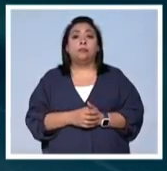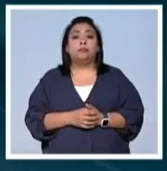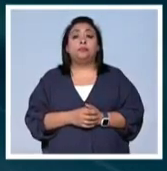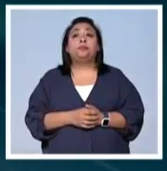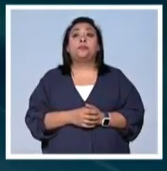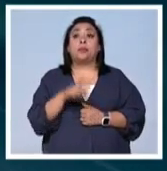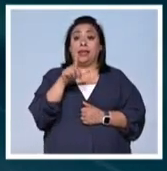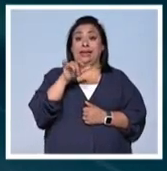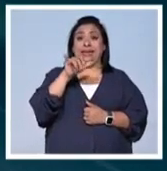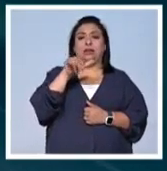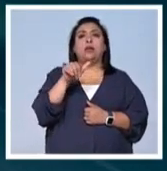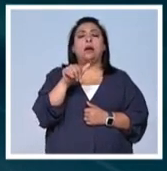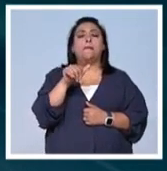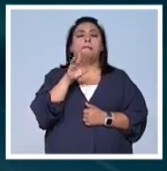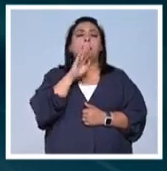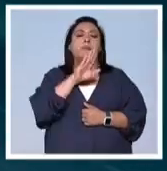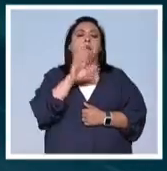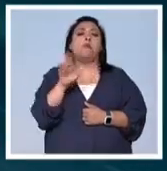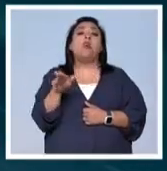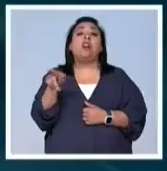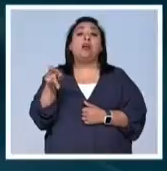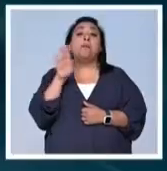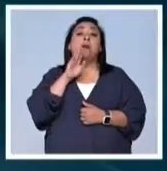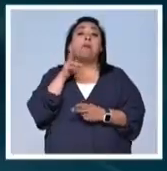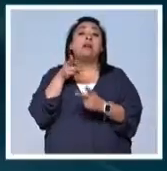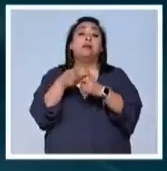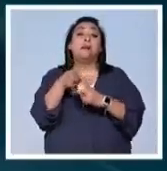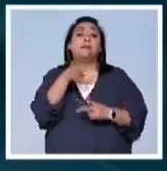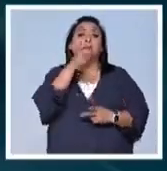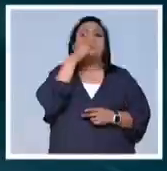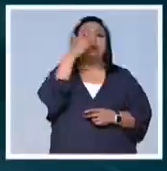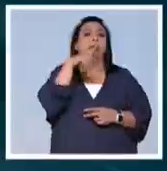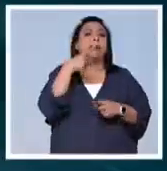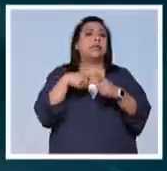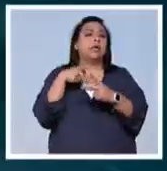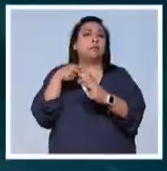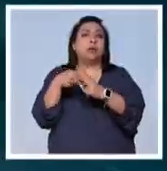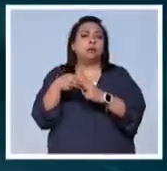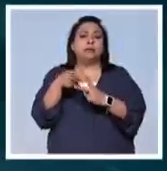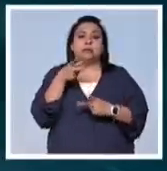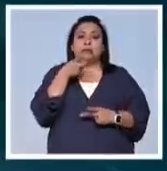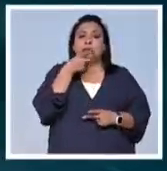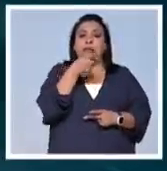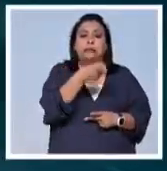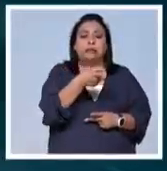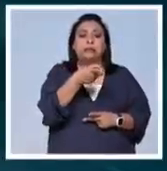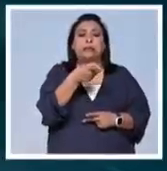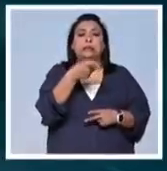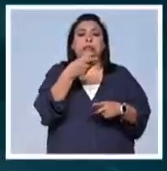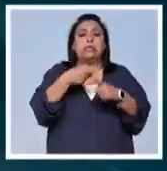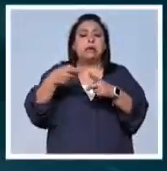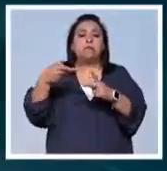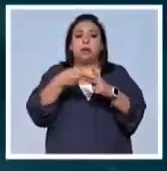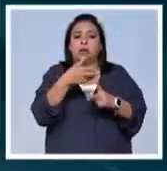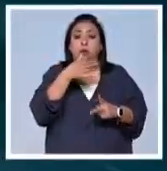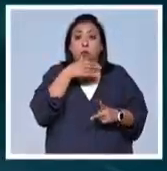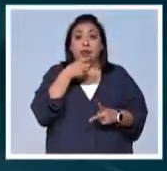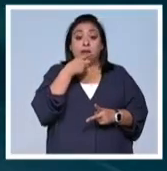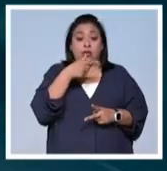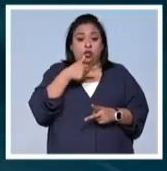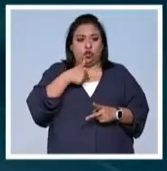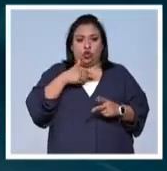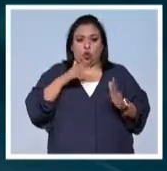Lina ha perdido a su madre fue asesinada y su padre sabe quién fue pero no le puede revelar la identidad del criminal sin decirle que